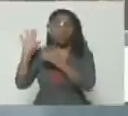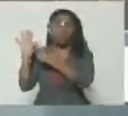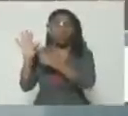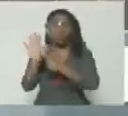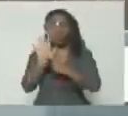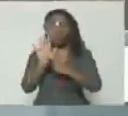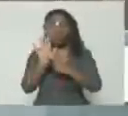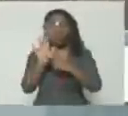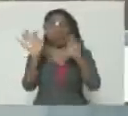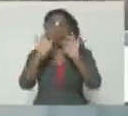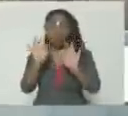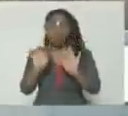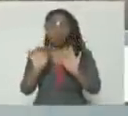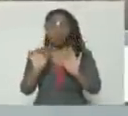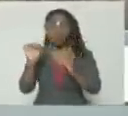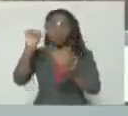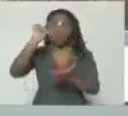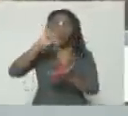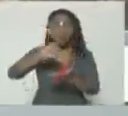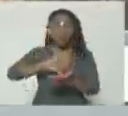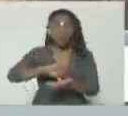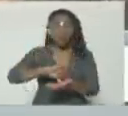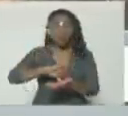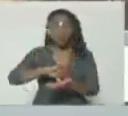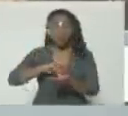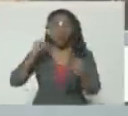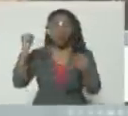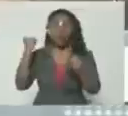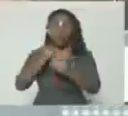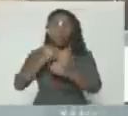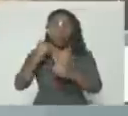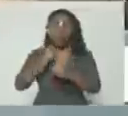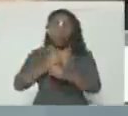contundente. Centro de trabajo